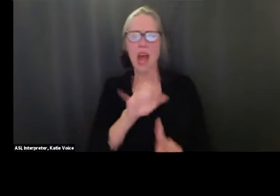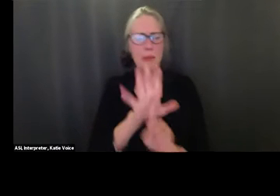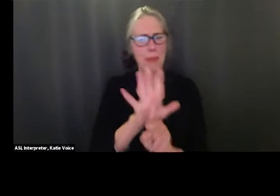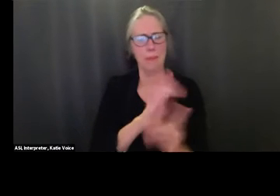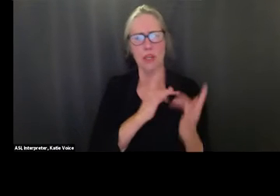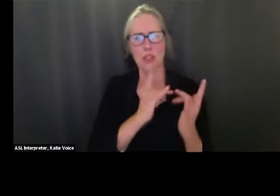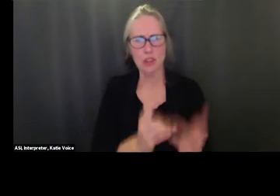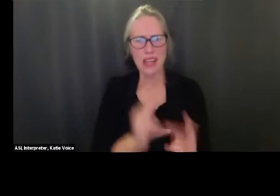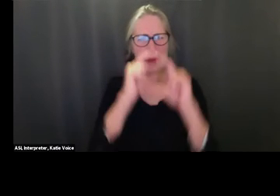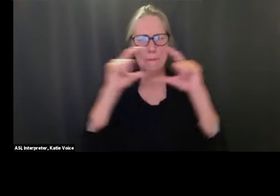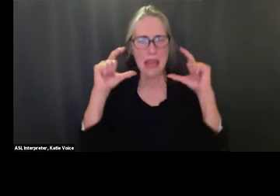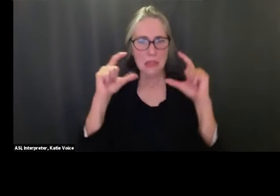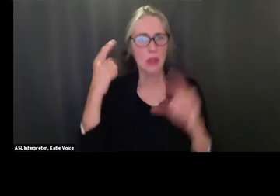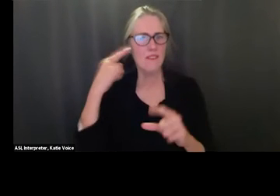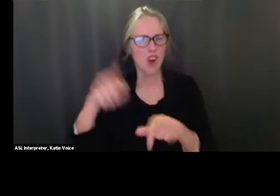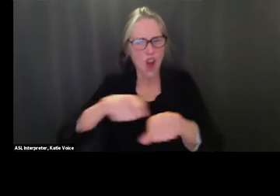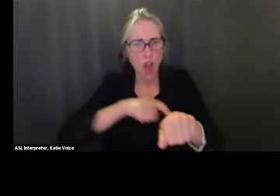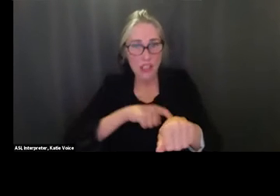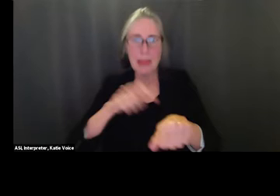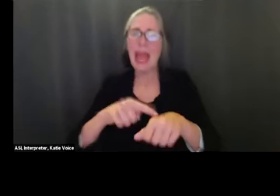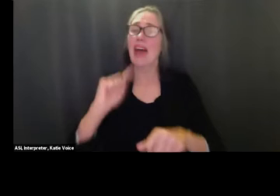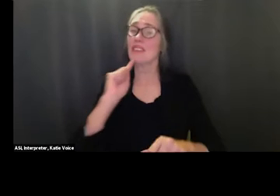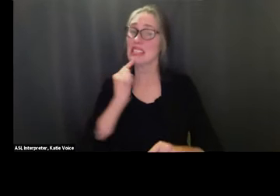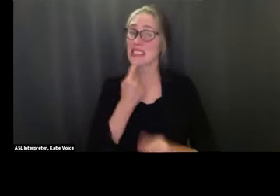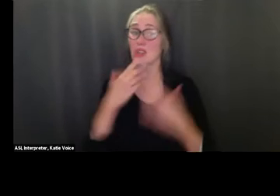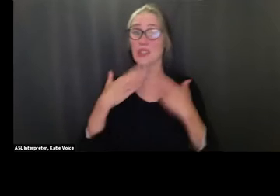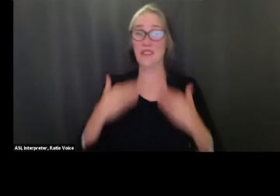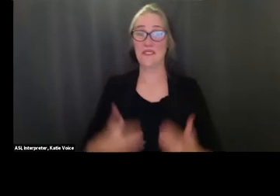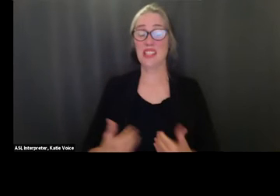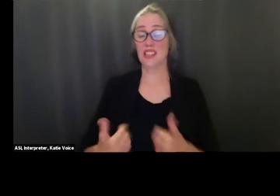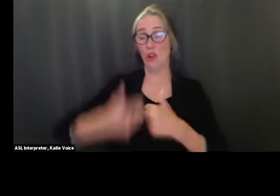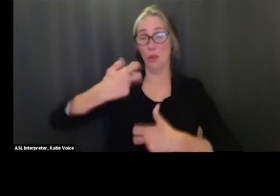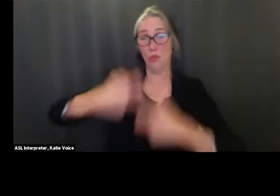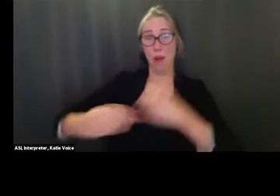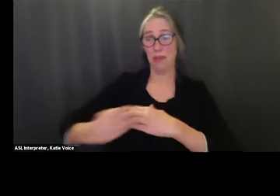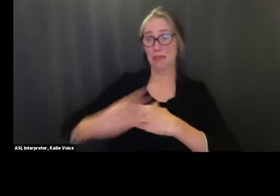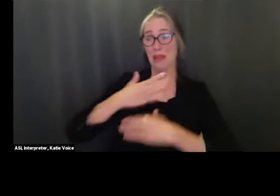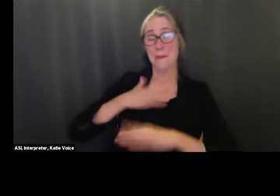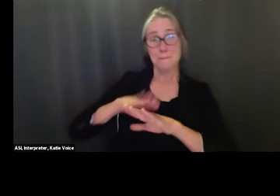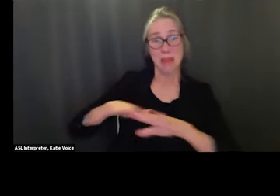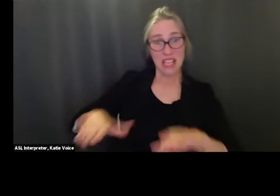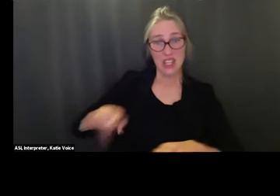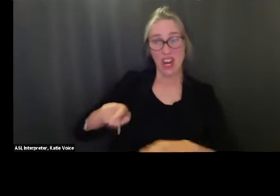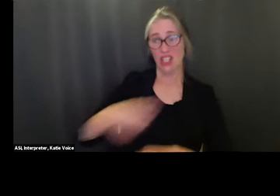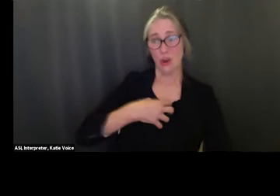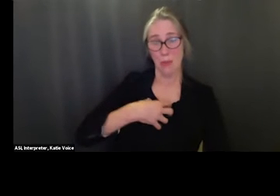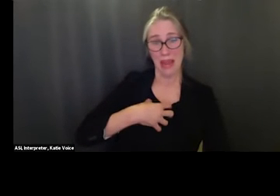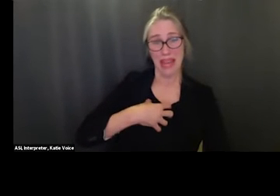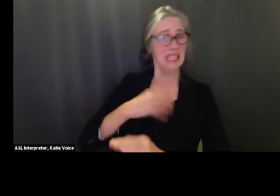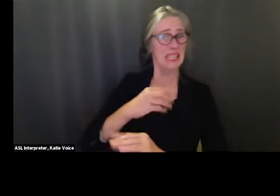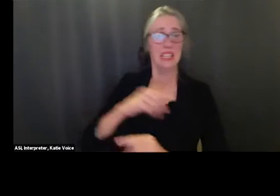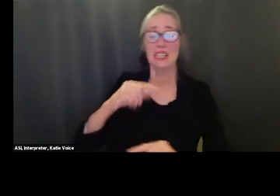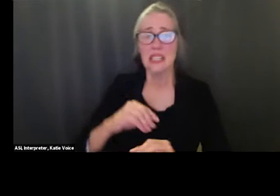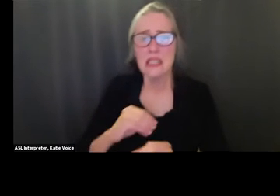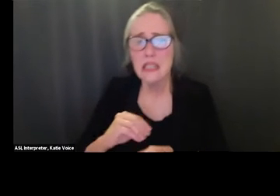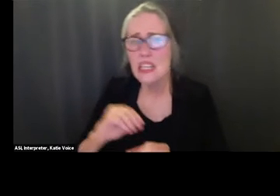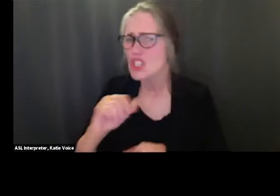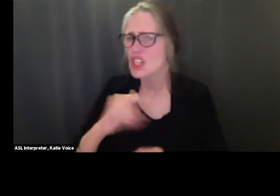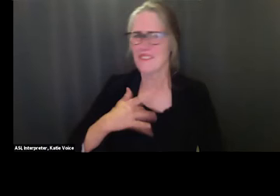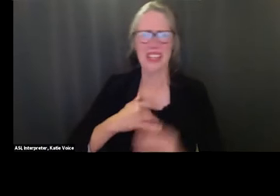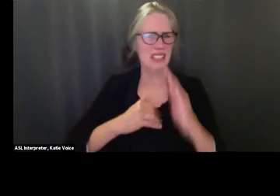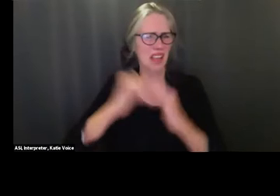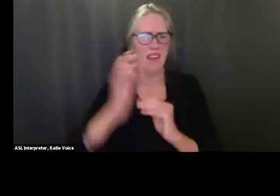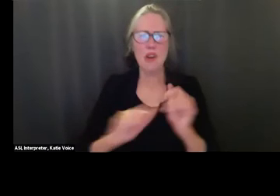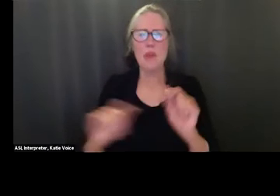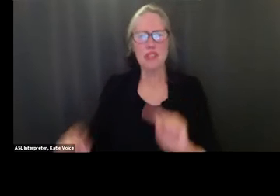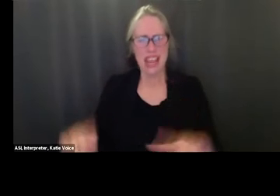Esto puede tener efectos secundarios físicos. Mi hija se ha quejado de dolores de cabeza, de